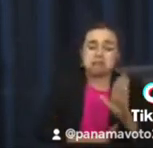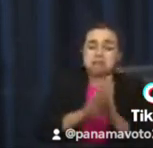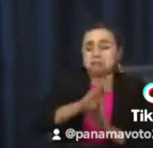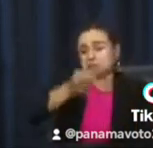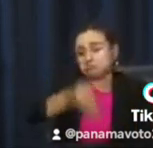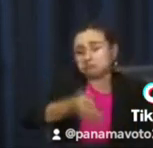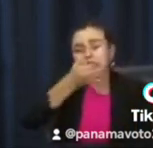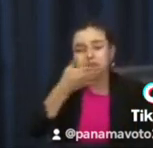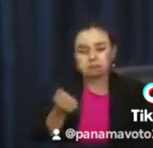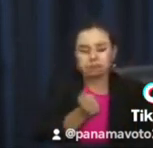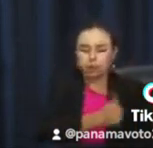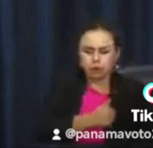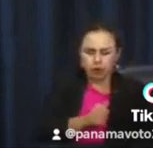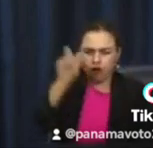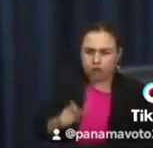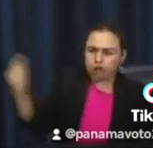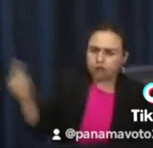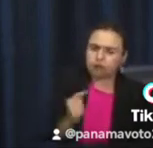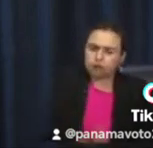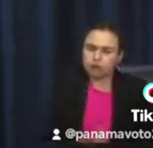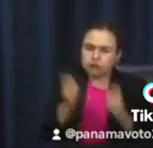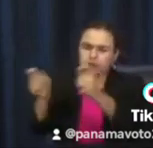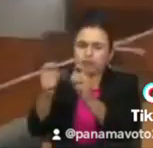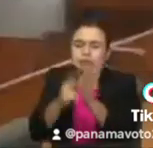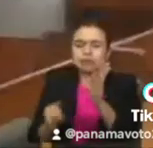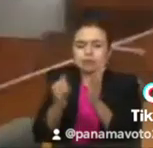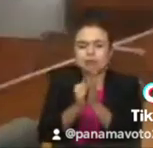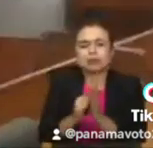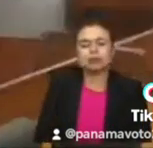Presidente, le solicito a un Ujier para que tome el respectivo anteproyecto. Ujier, que asista al diputado.